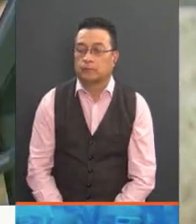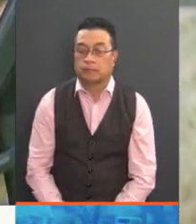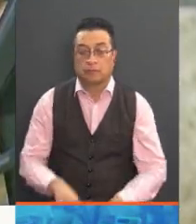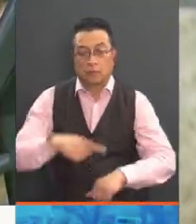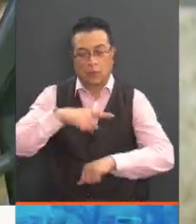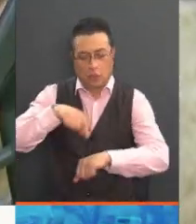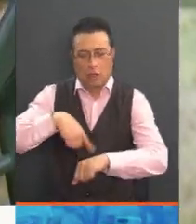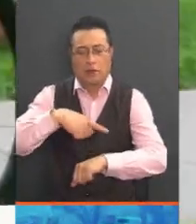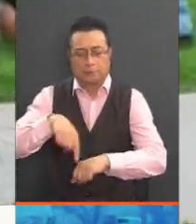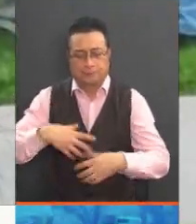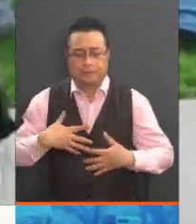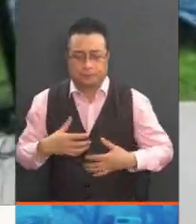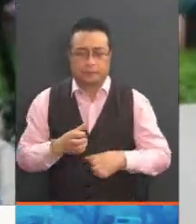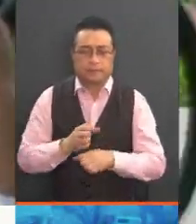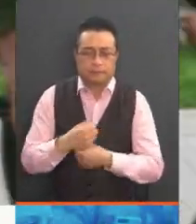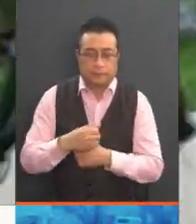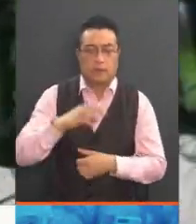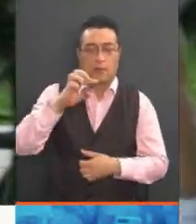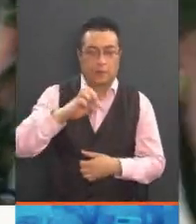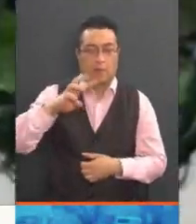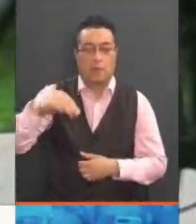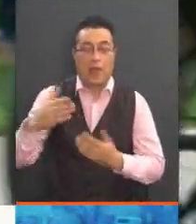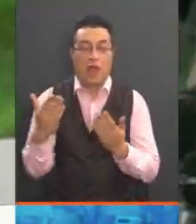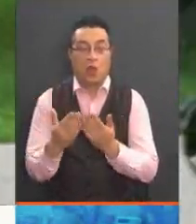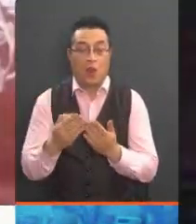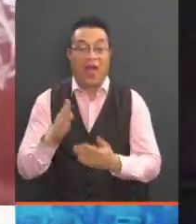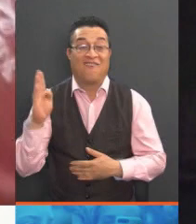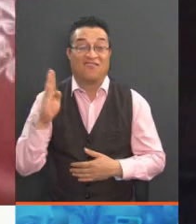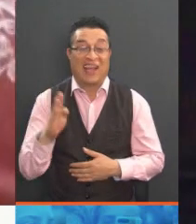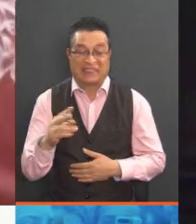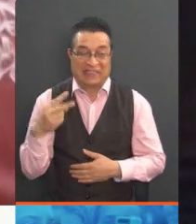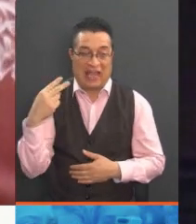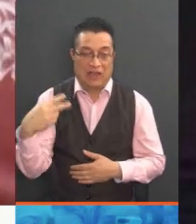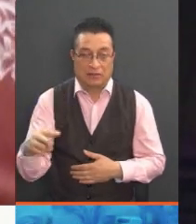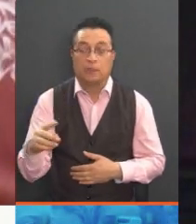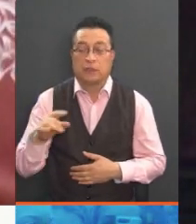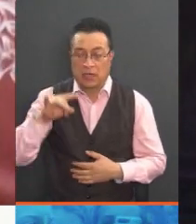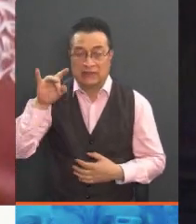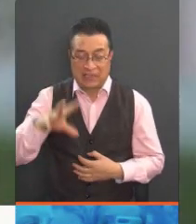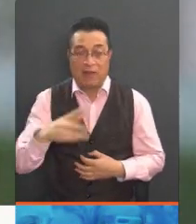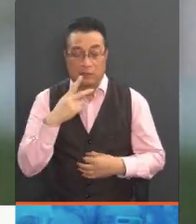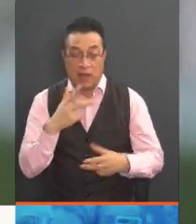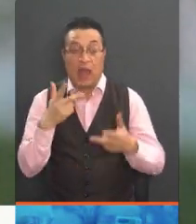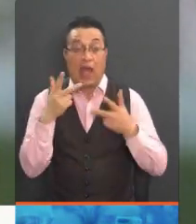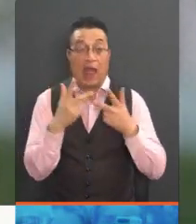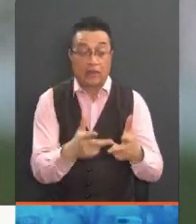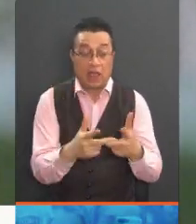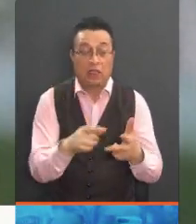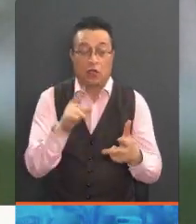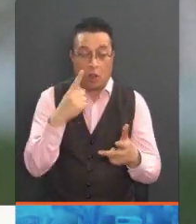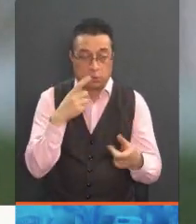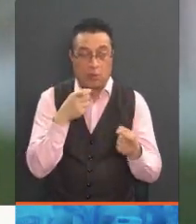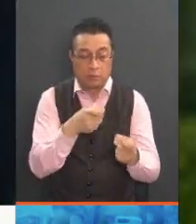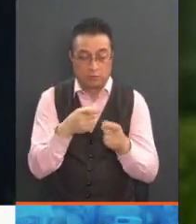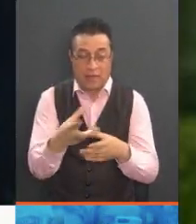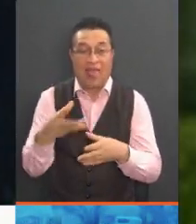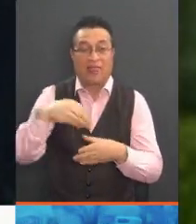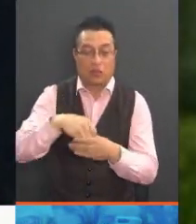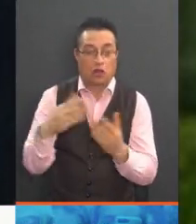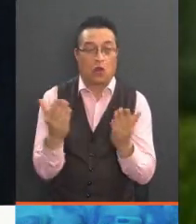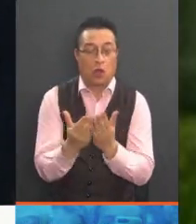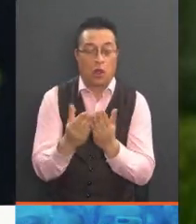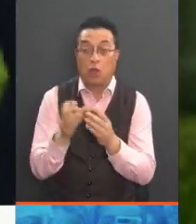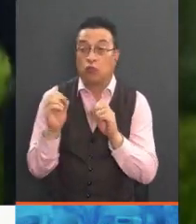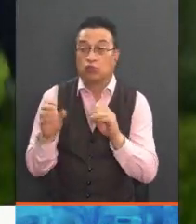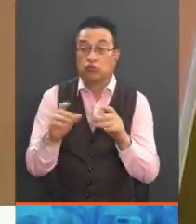De angustia para los apoderados de la escuela básica Rob de Uvalde. Sabían que un atacante armado había disparado dentro del colegio, pero muchos,